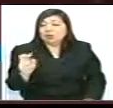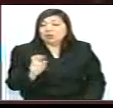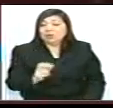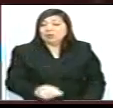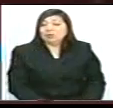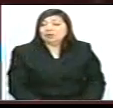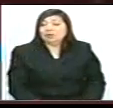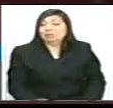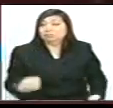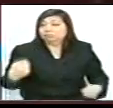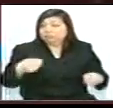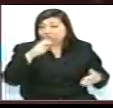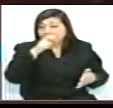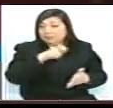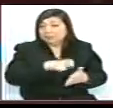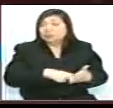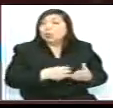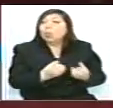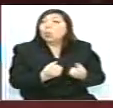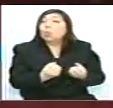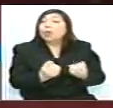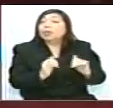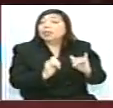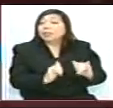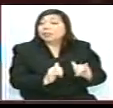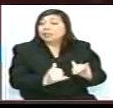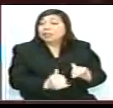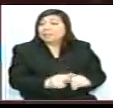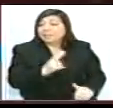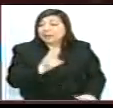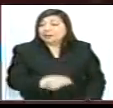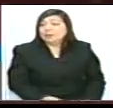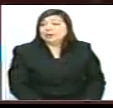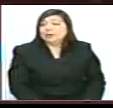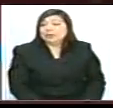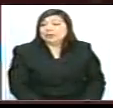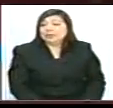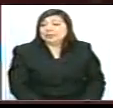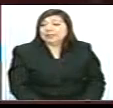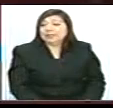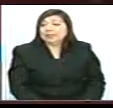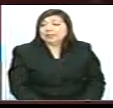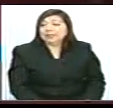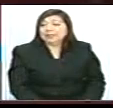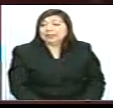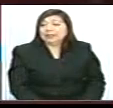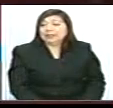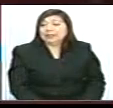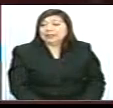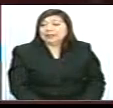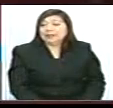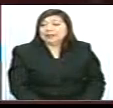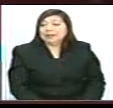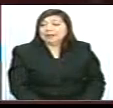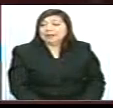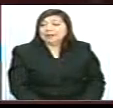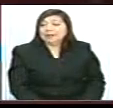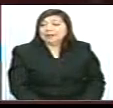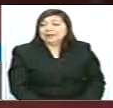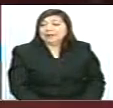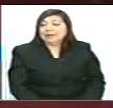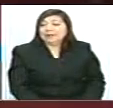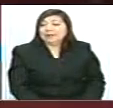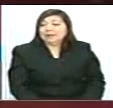57.772.000 millones de dólares la inversión minera. ¿Cuánto va a dejar de recibir el Perú?